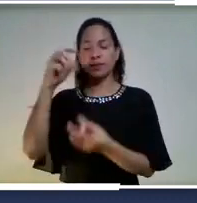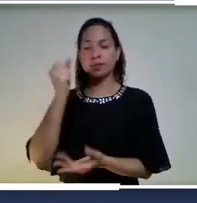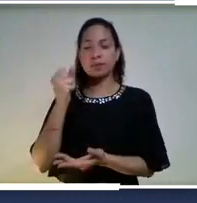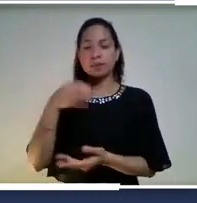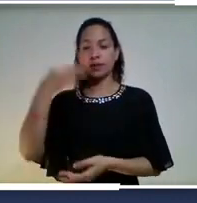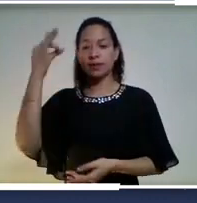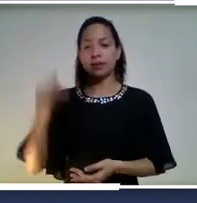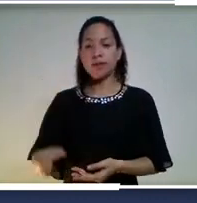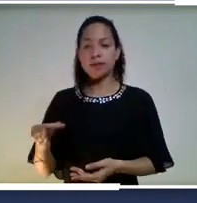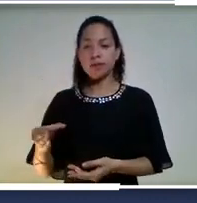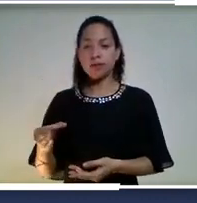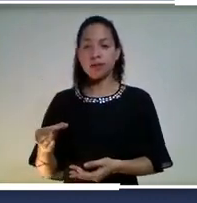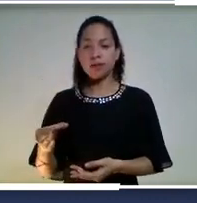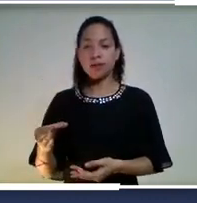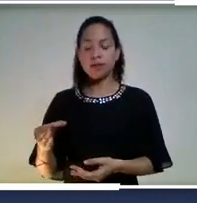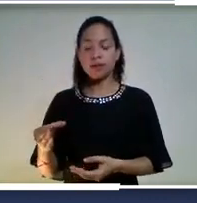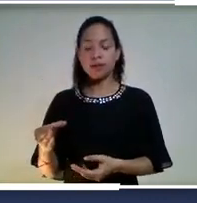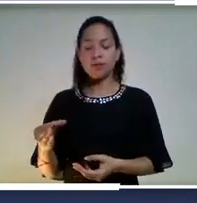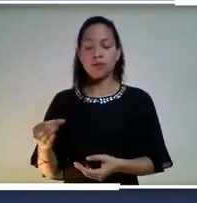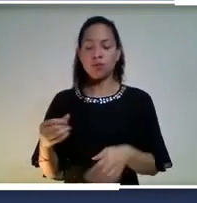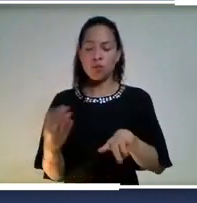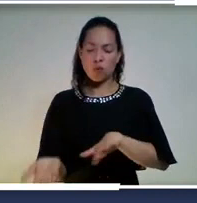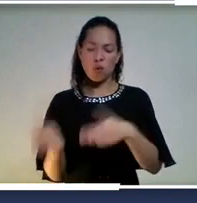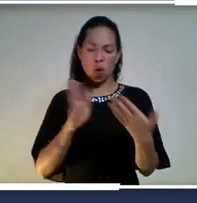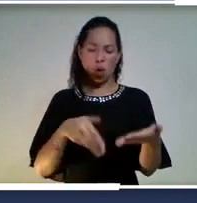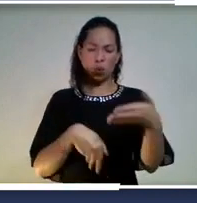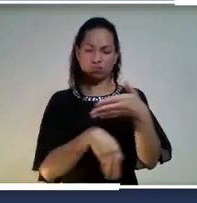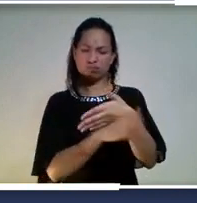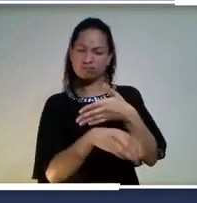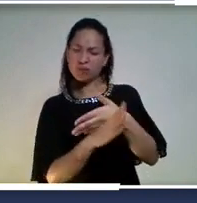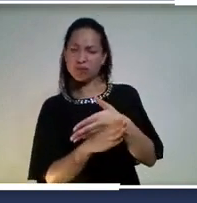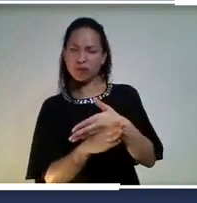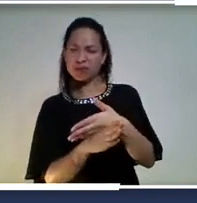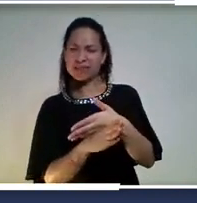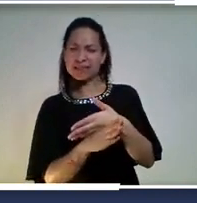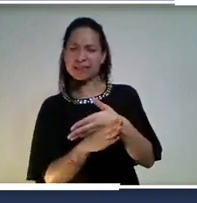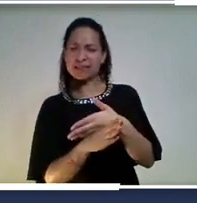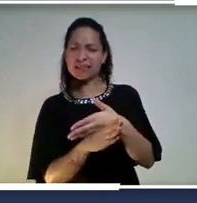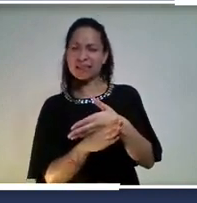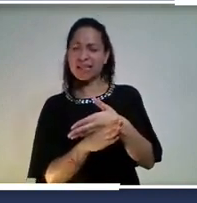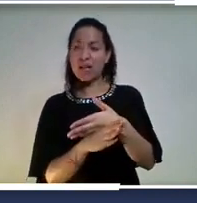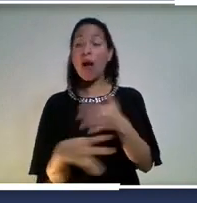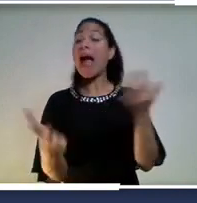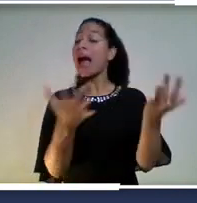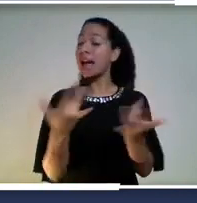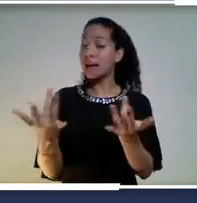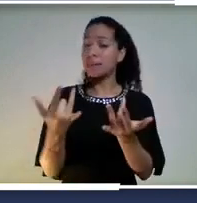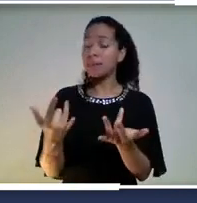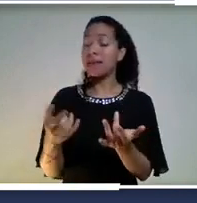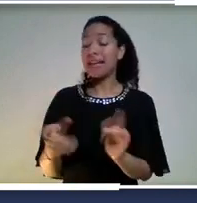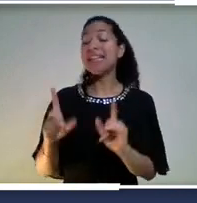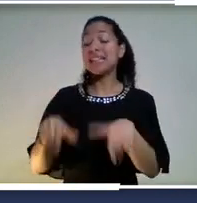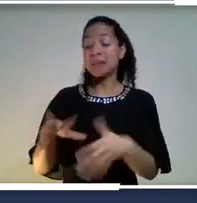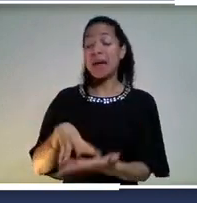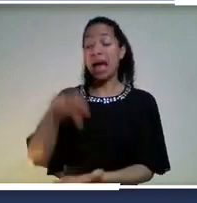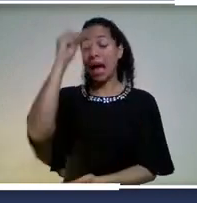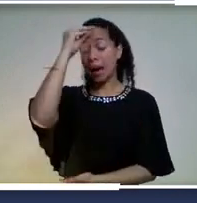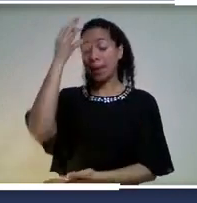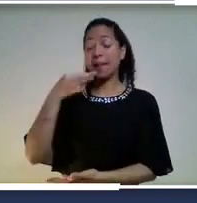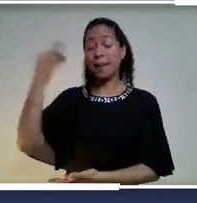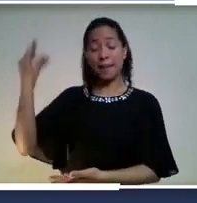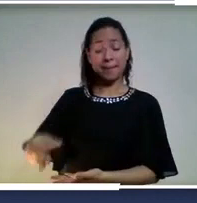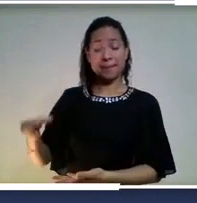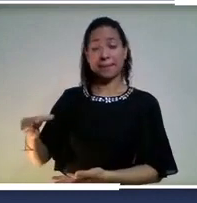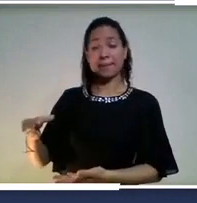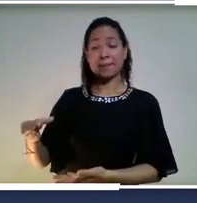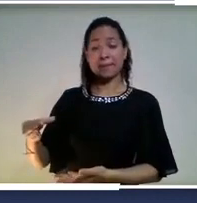tumba gracias por decirnos la pura verdad acerca de nuestros amados muertos luego anhelamos el día glorioso del